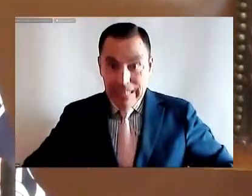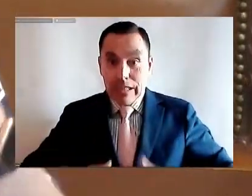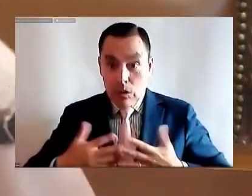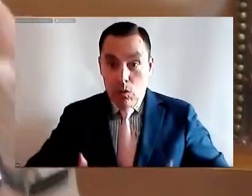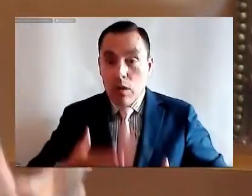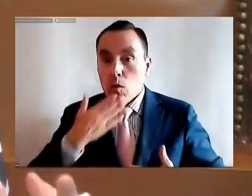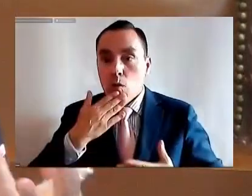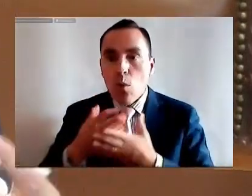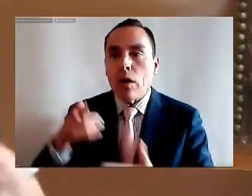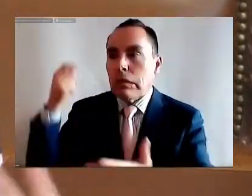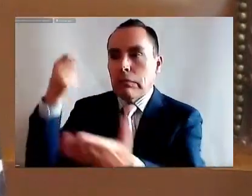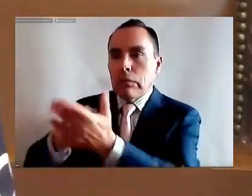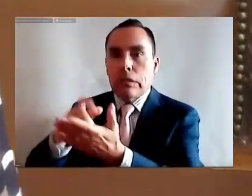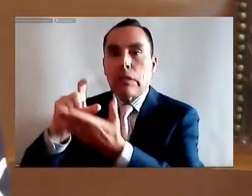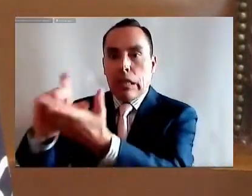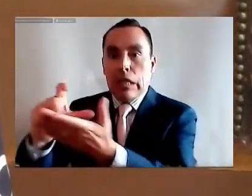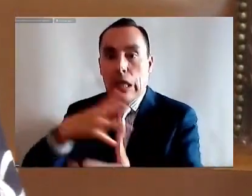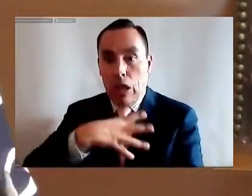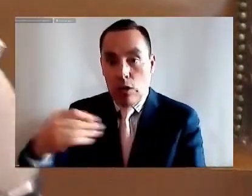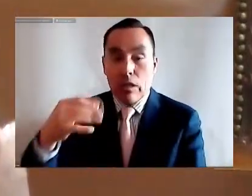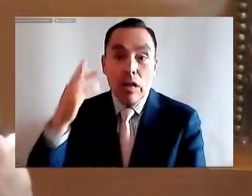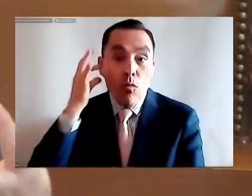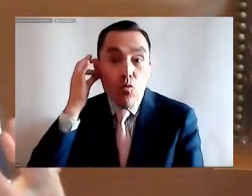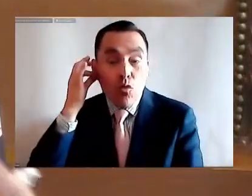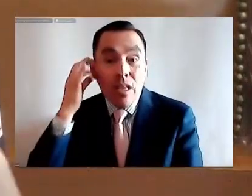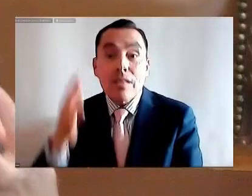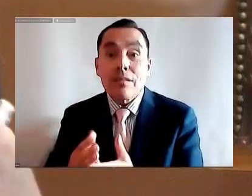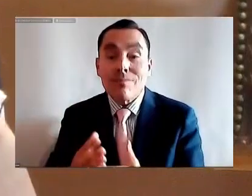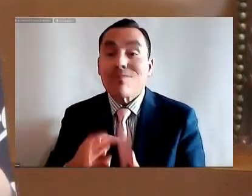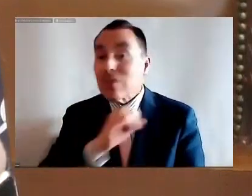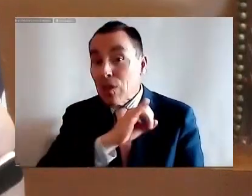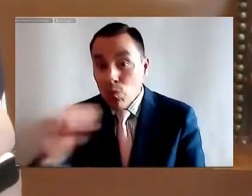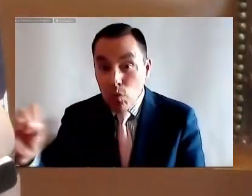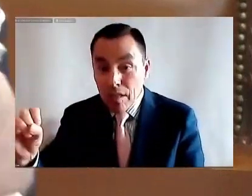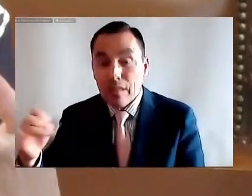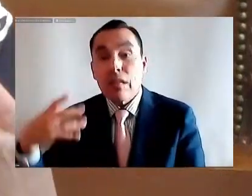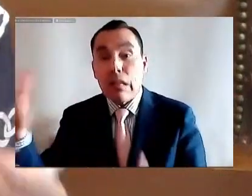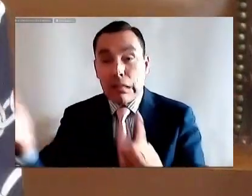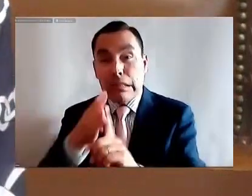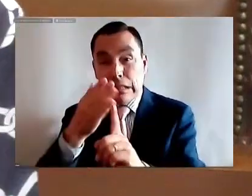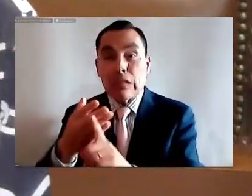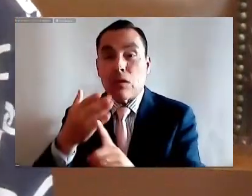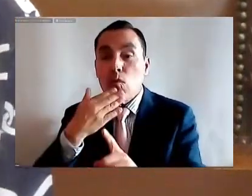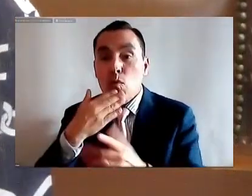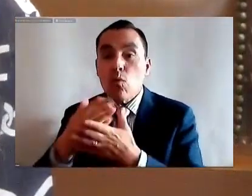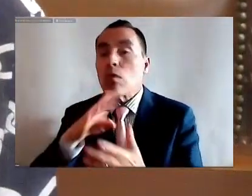pecuniaria a los hijos de la mujer que lamentablemente producto de esos hechos de violencia murió.